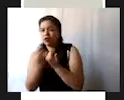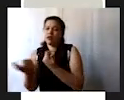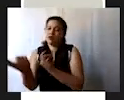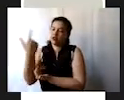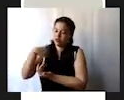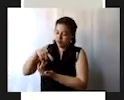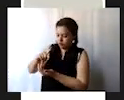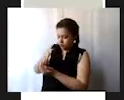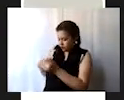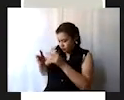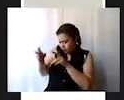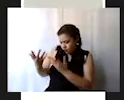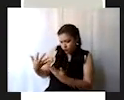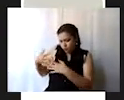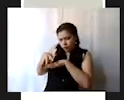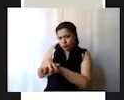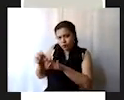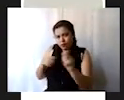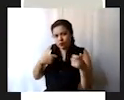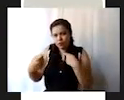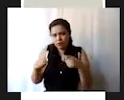de adaptación, de flexibilidad